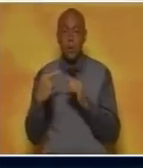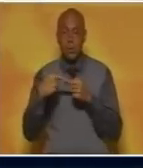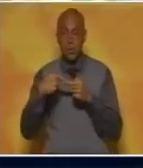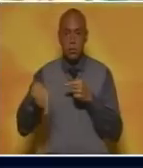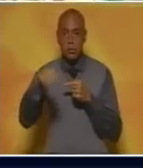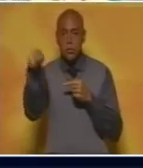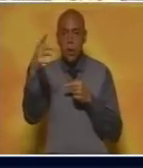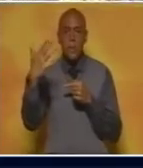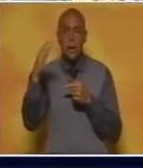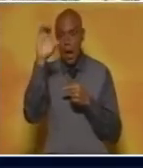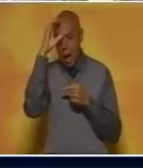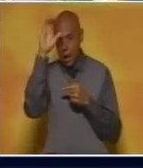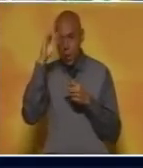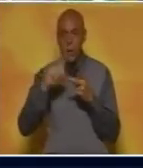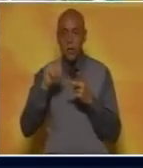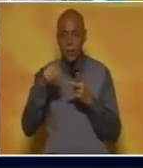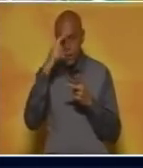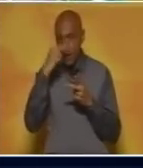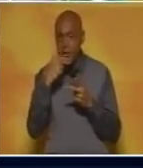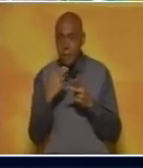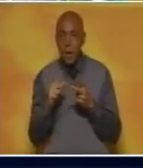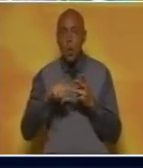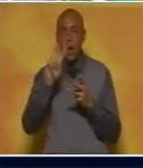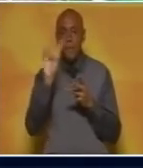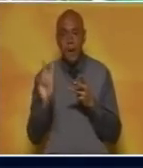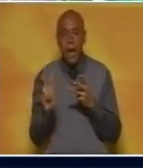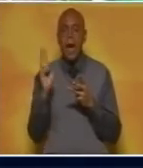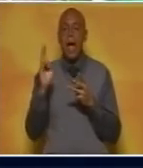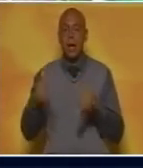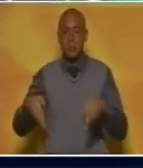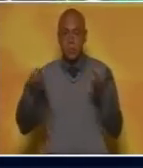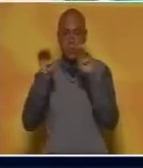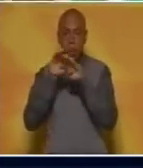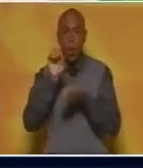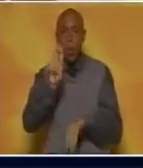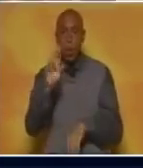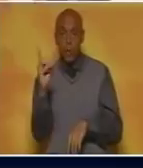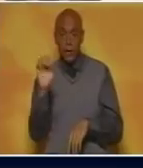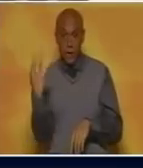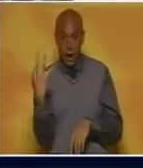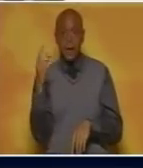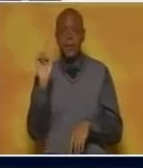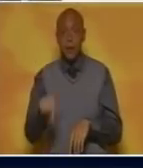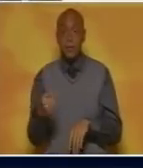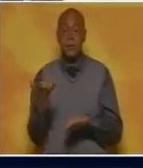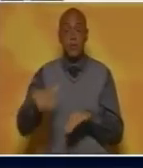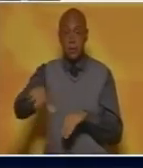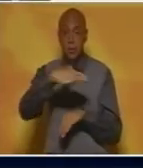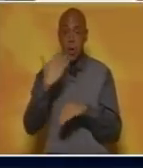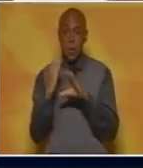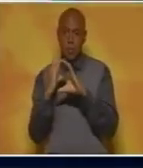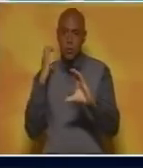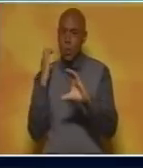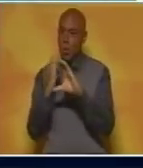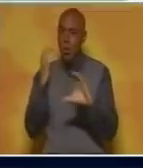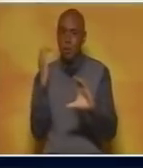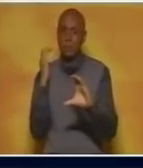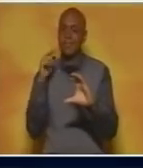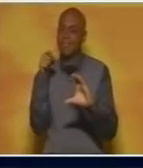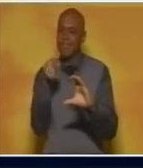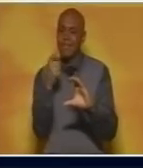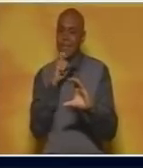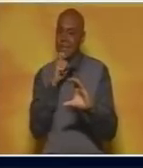las parroquias Caricuao, Antímano, La Vega, la UD3, pues consideran que las rutas de metrobuses muchas veces no se